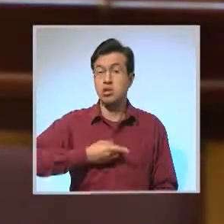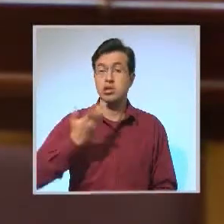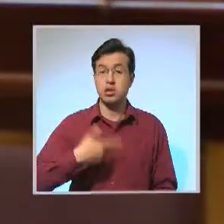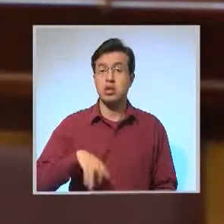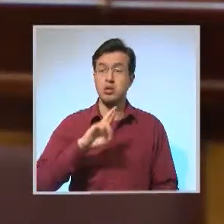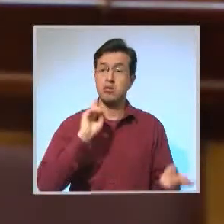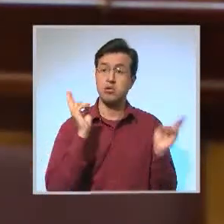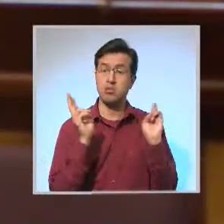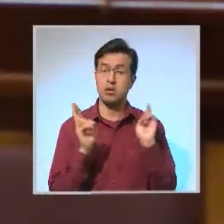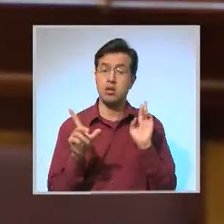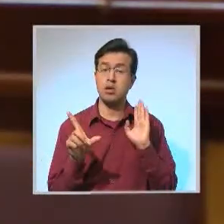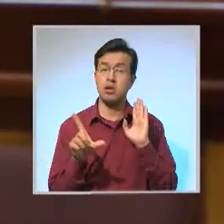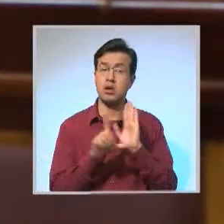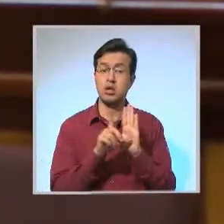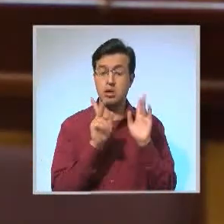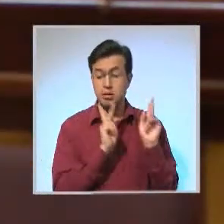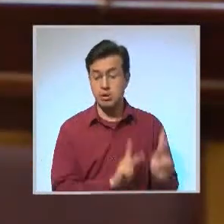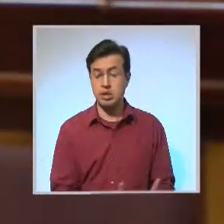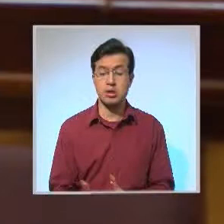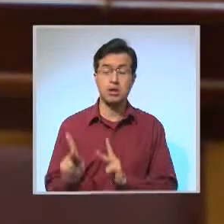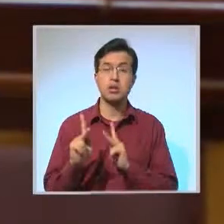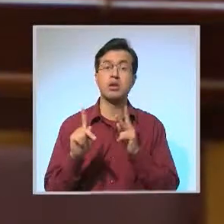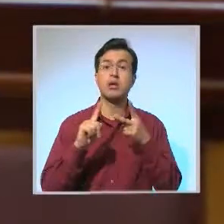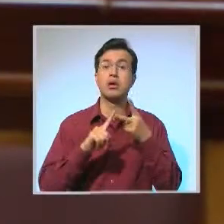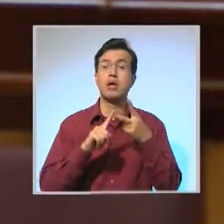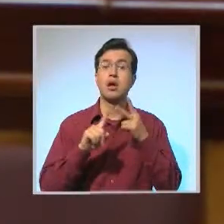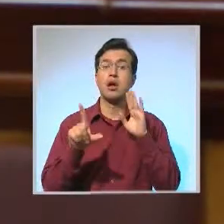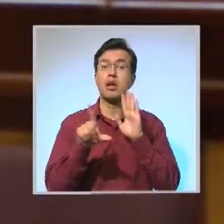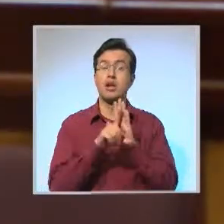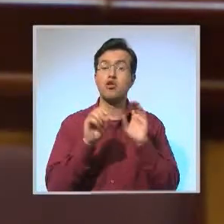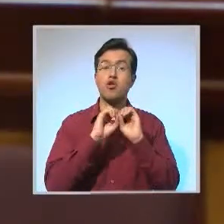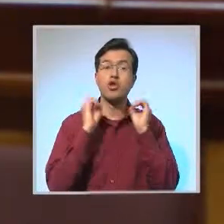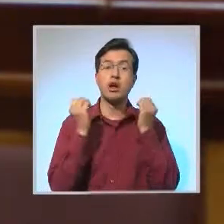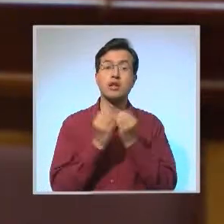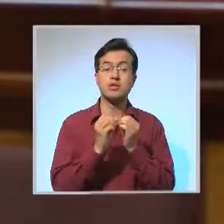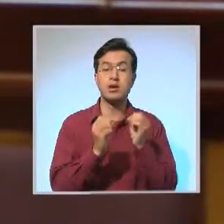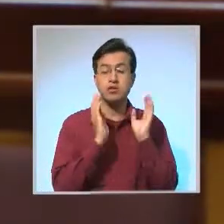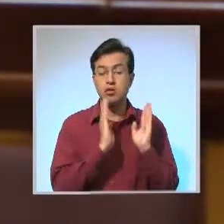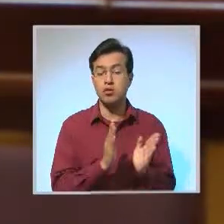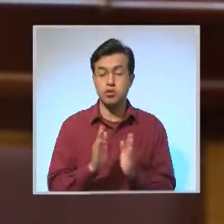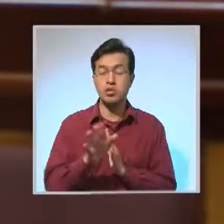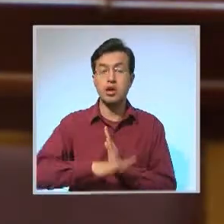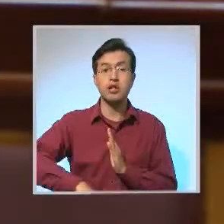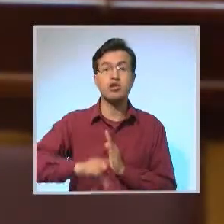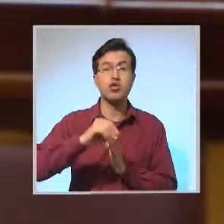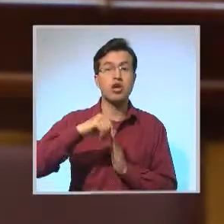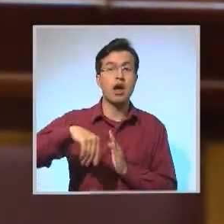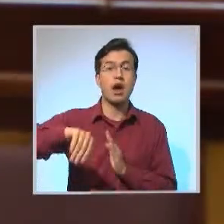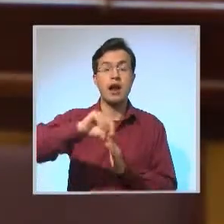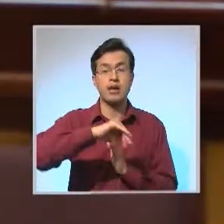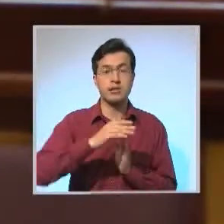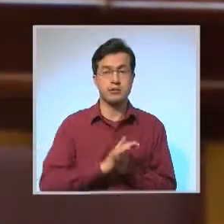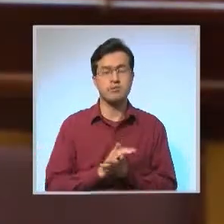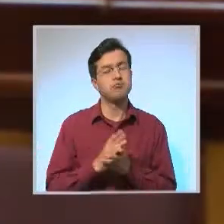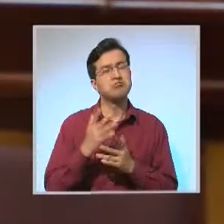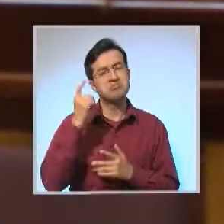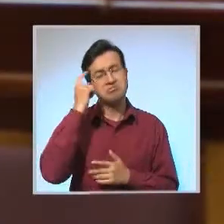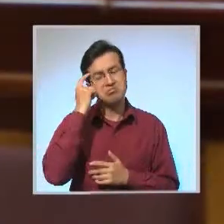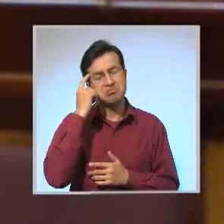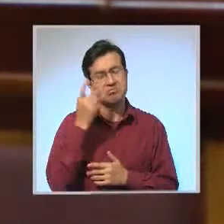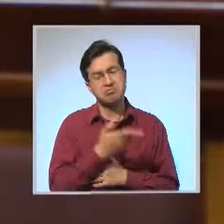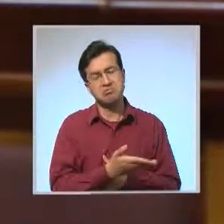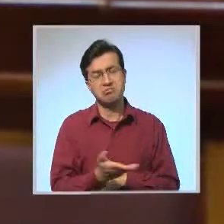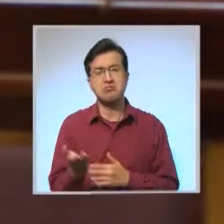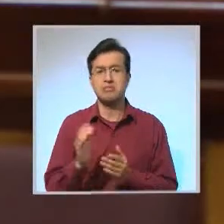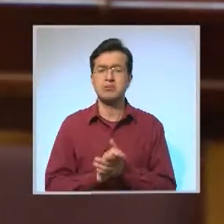al código de planificación y al código orgánico de organización territorial entonces ubicaríamos en esa línea